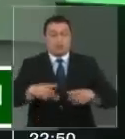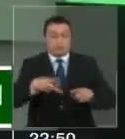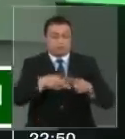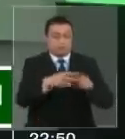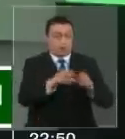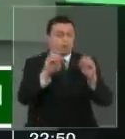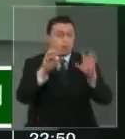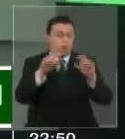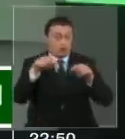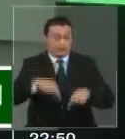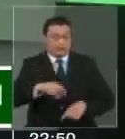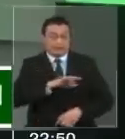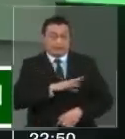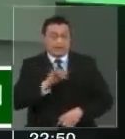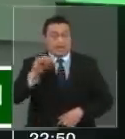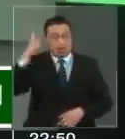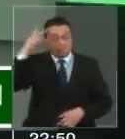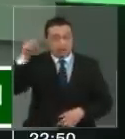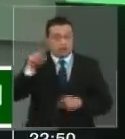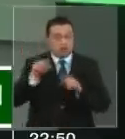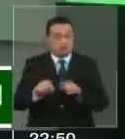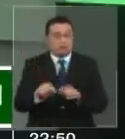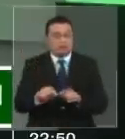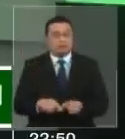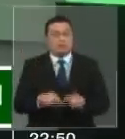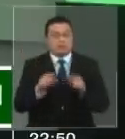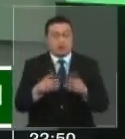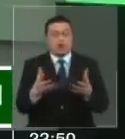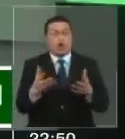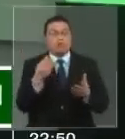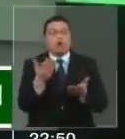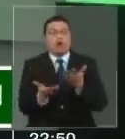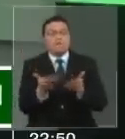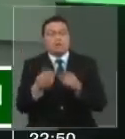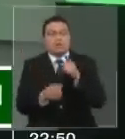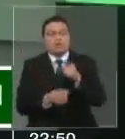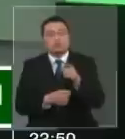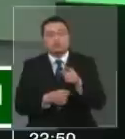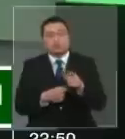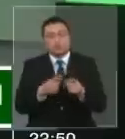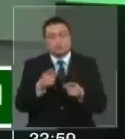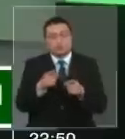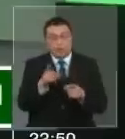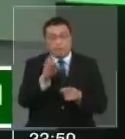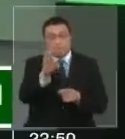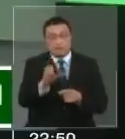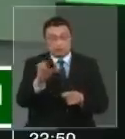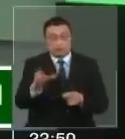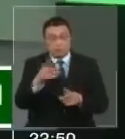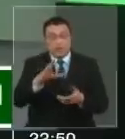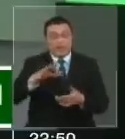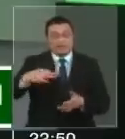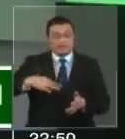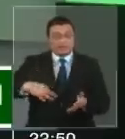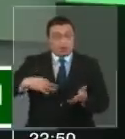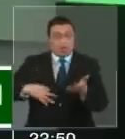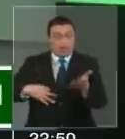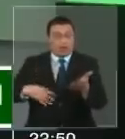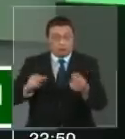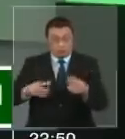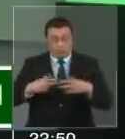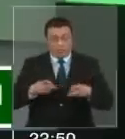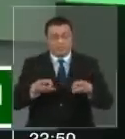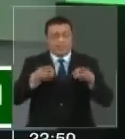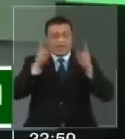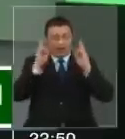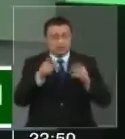Y quiero preguntar también, ¿cómo evalúas tú que está el tema de la discapacidad respecto a estas personas como ciudadanos, como poseedores